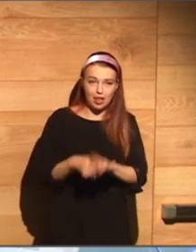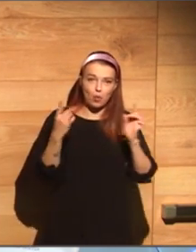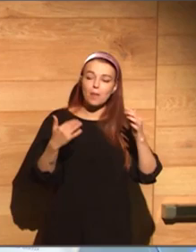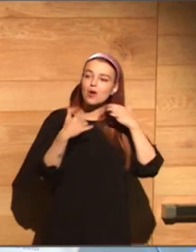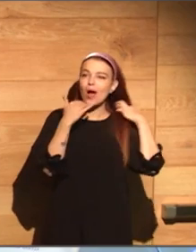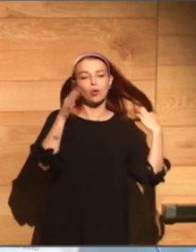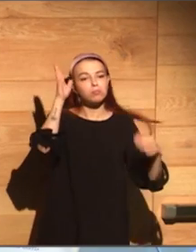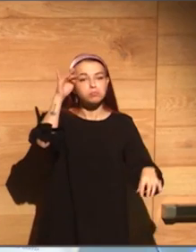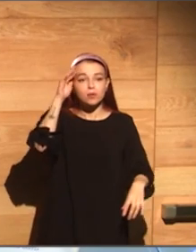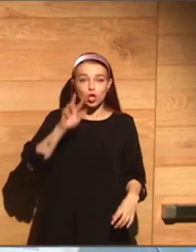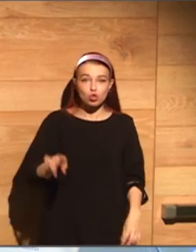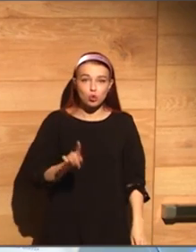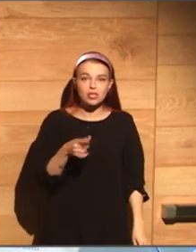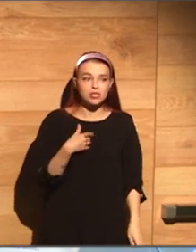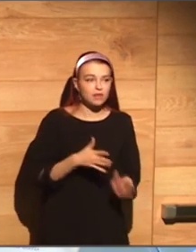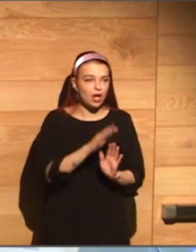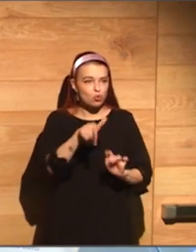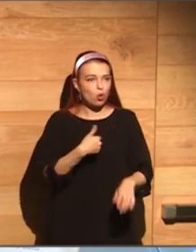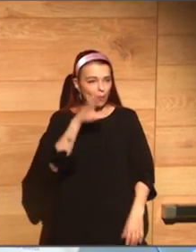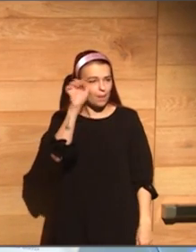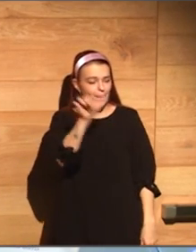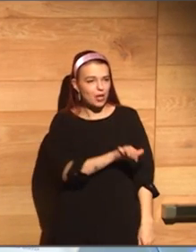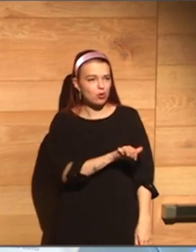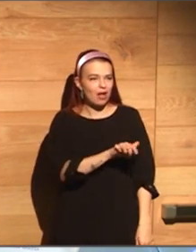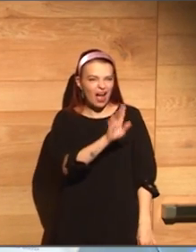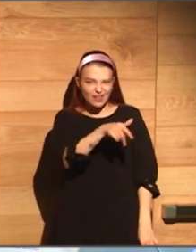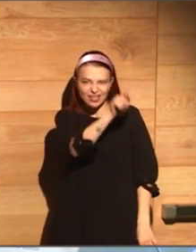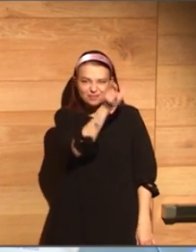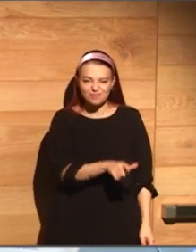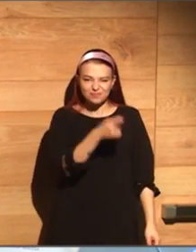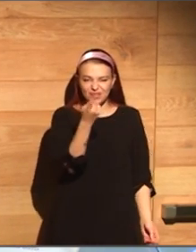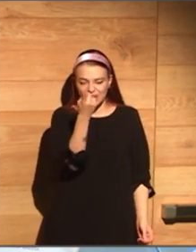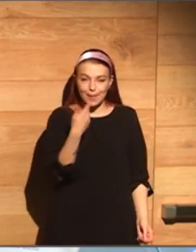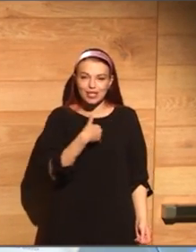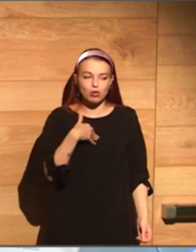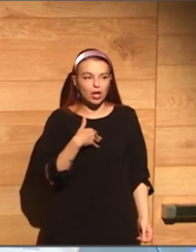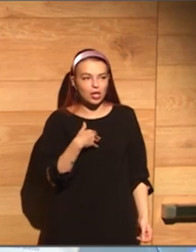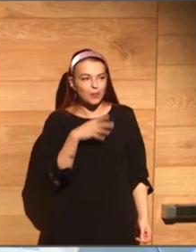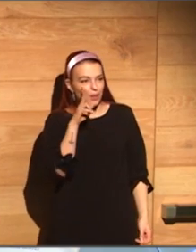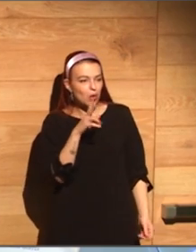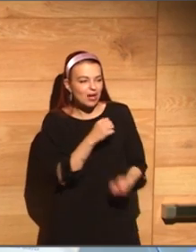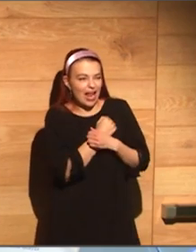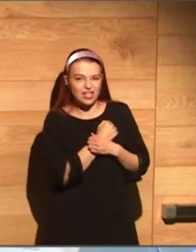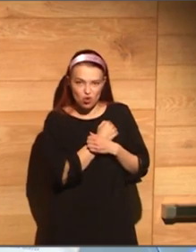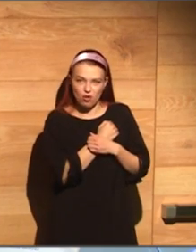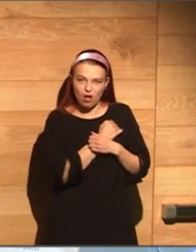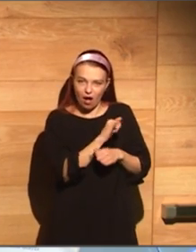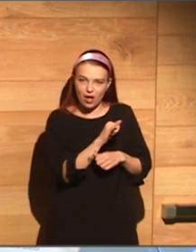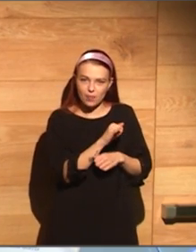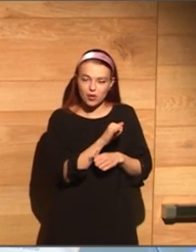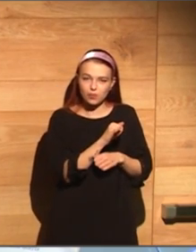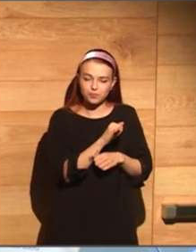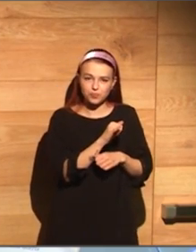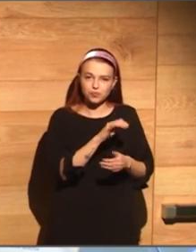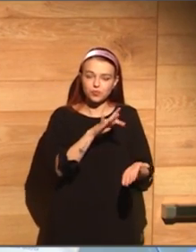les quieres, les coges cariño. Y dice: pero es que no hay personajes positivos, a priori no hay ninguno. Pero... Porque no lo mira desde la